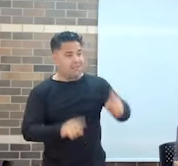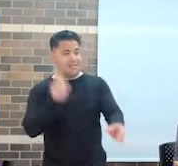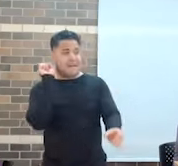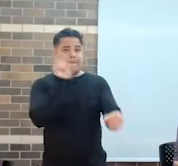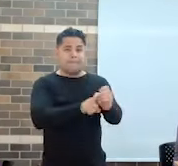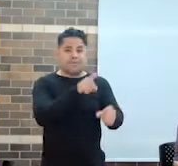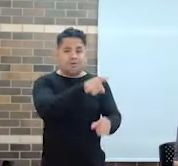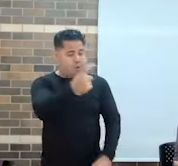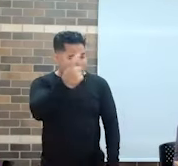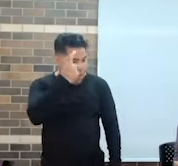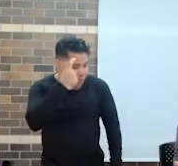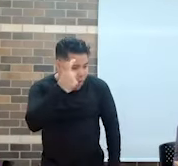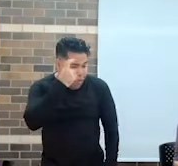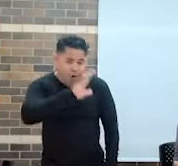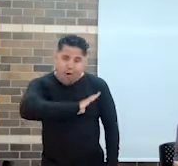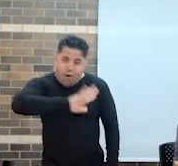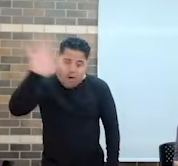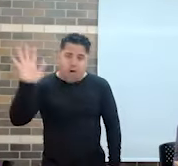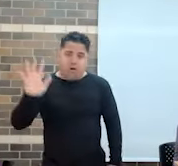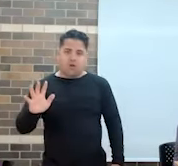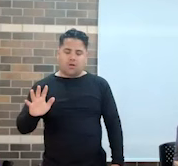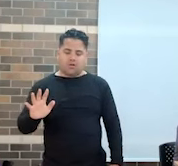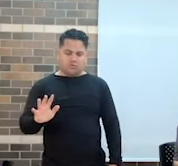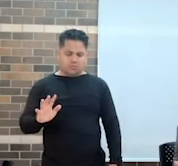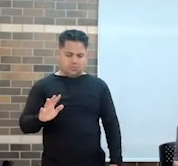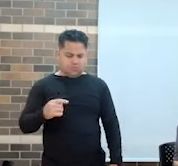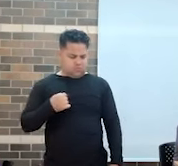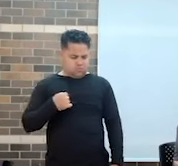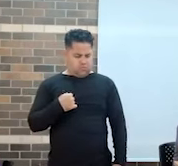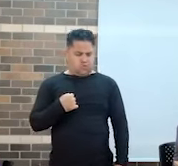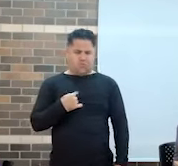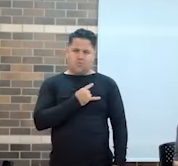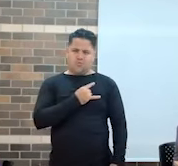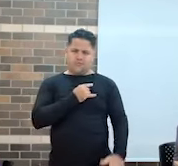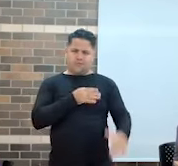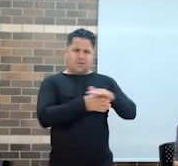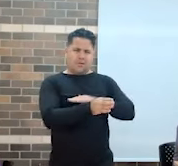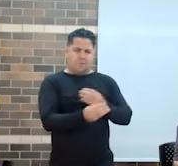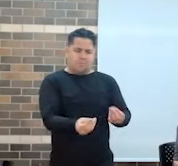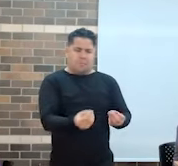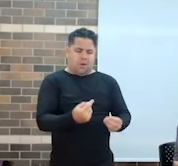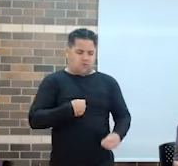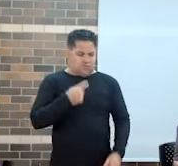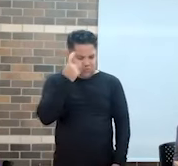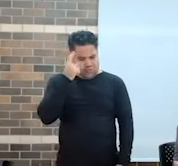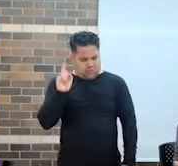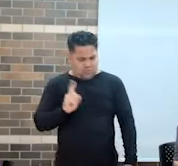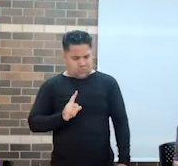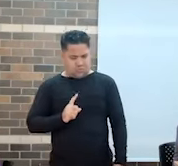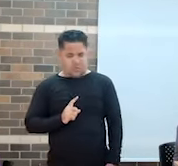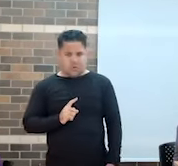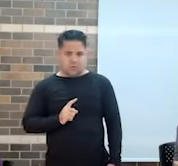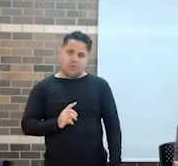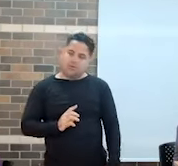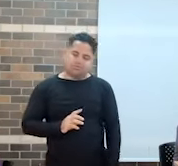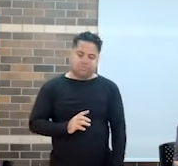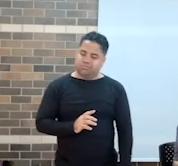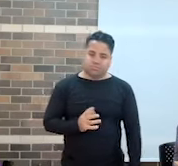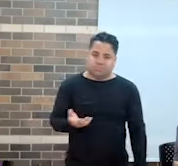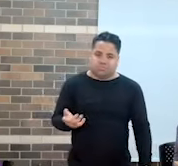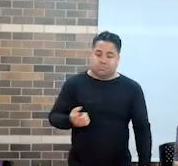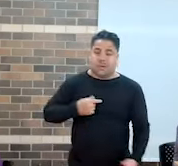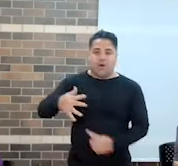únicamente es allá van los inteligentes. Entonces, ¿yo cómo me voy a presentar a la universidad? ¿Cierto? Entonces, yo creo que nos han puesto en